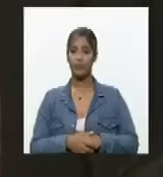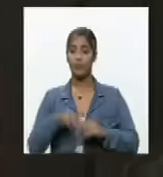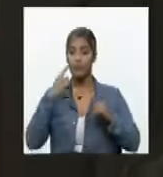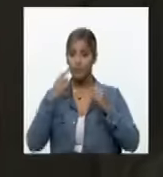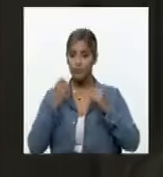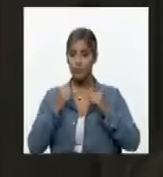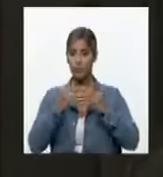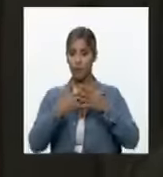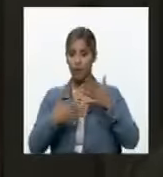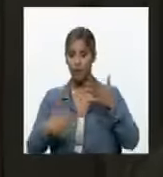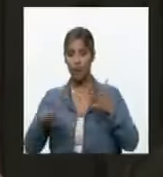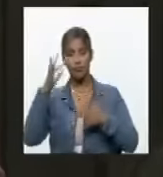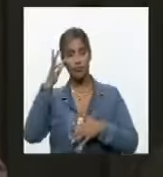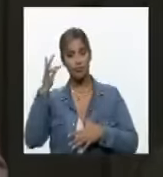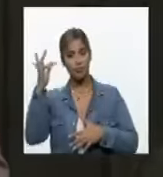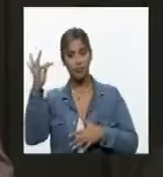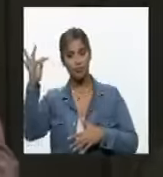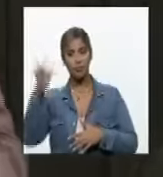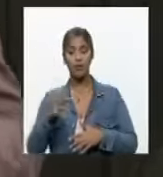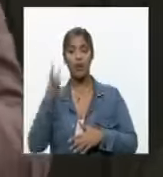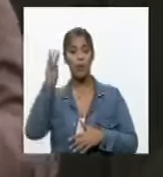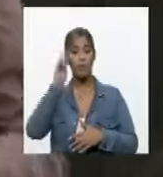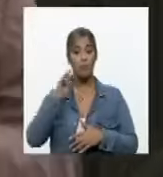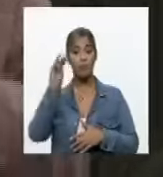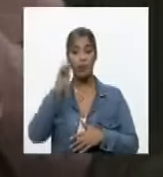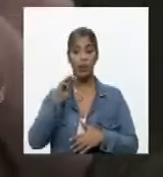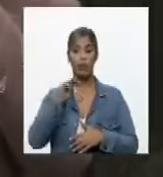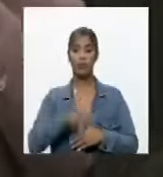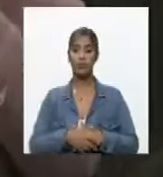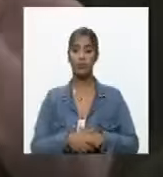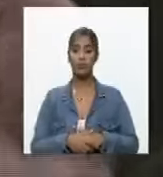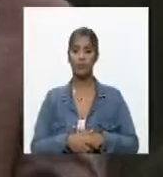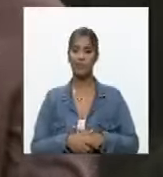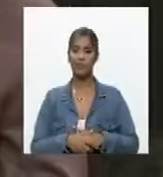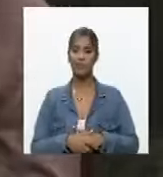ensayista, filósofo, maestro, pedagogo,